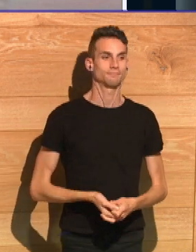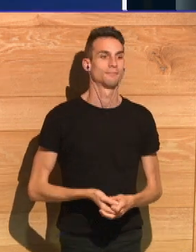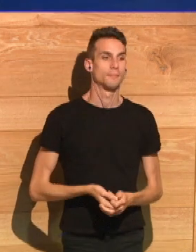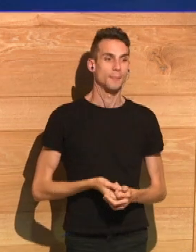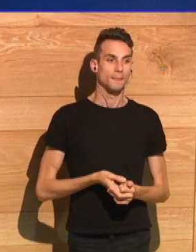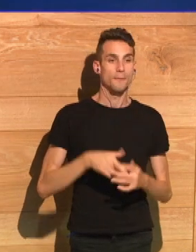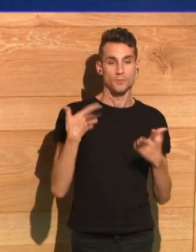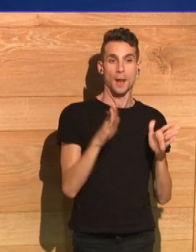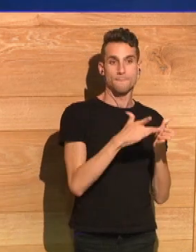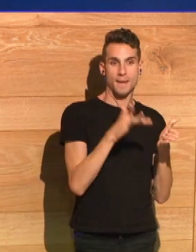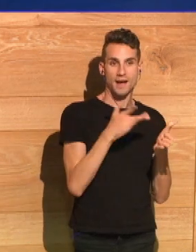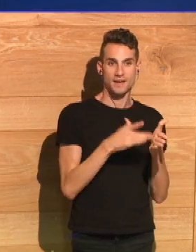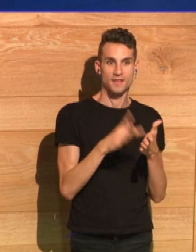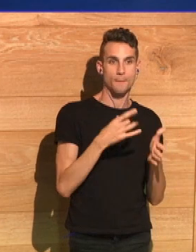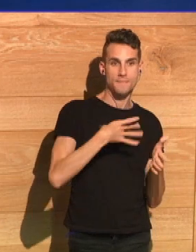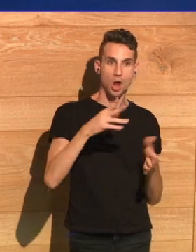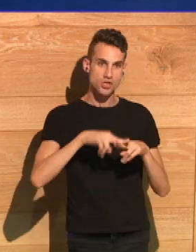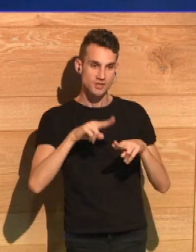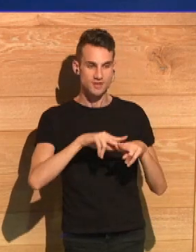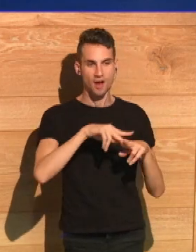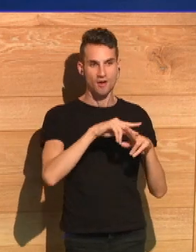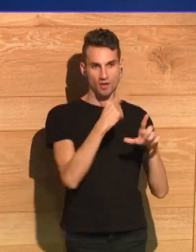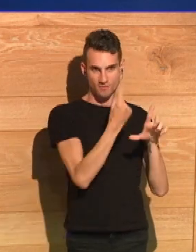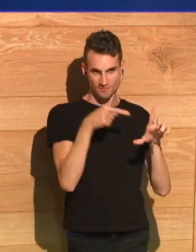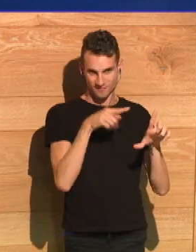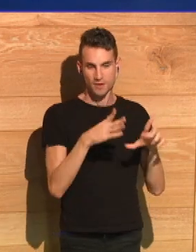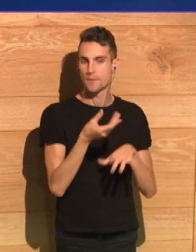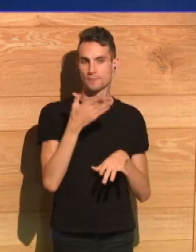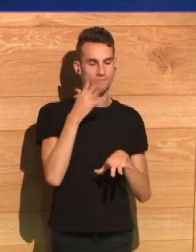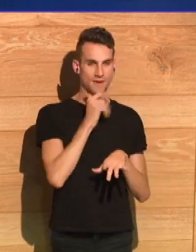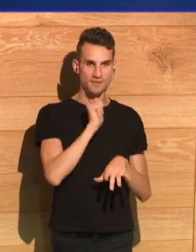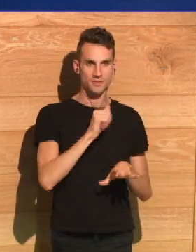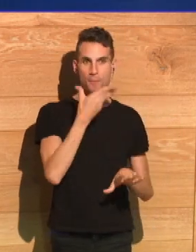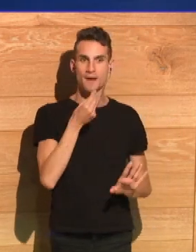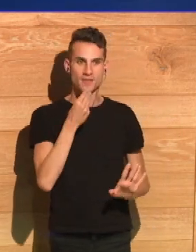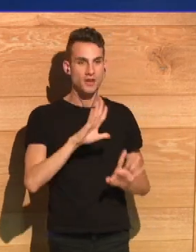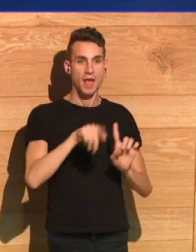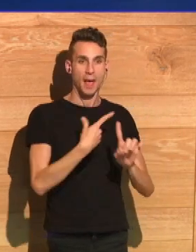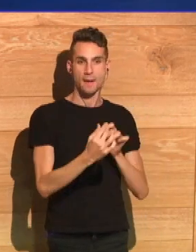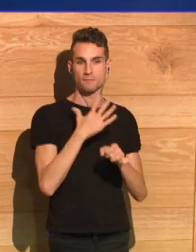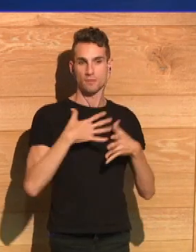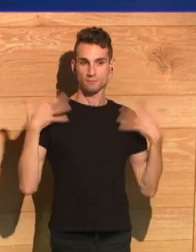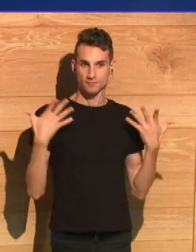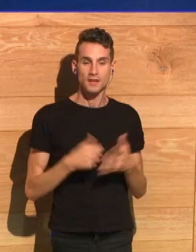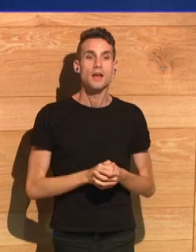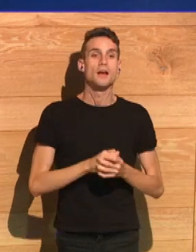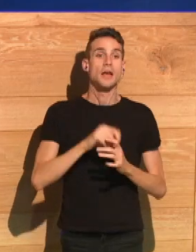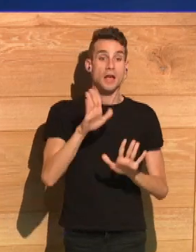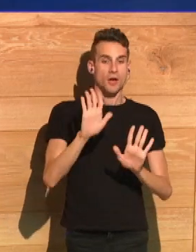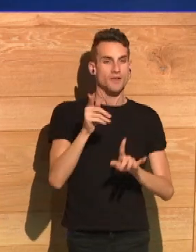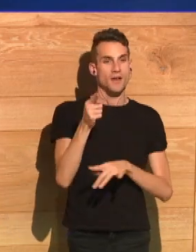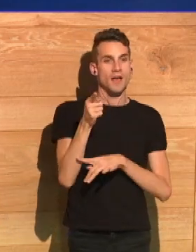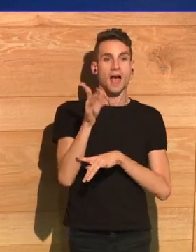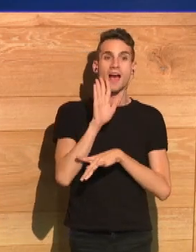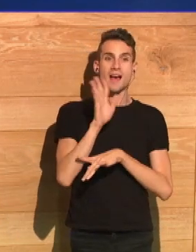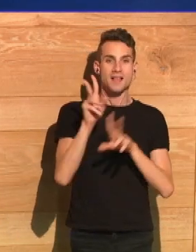Páginas en blanco y negro son preciosas y muy inspiradoras también. Oye, cuando estabas hablando de la